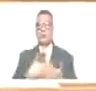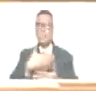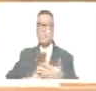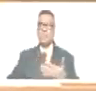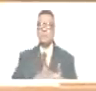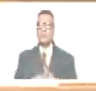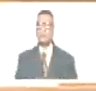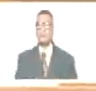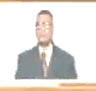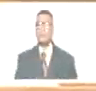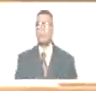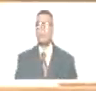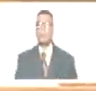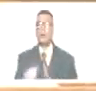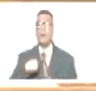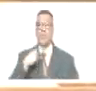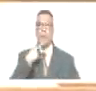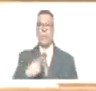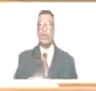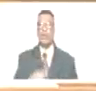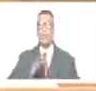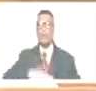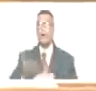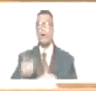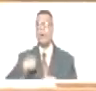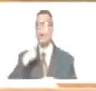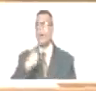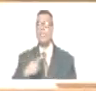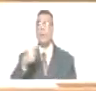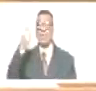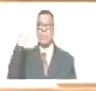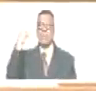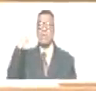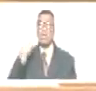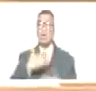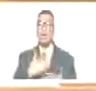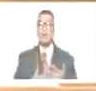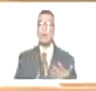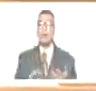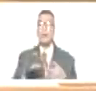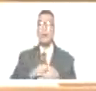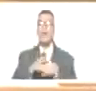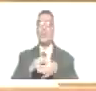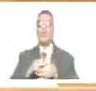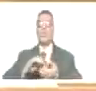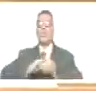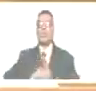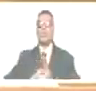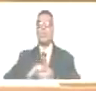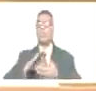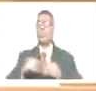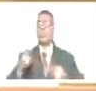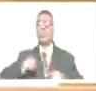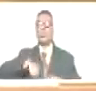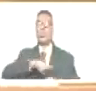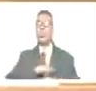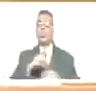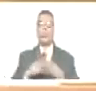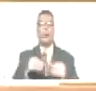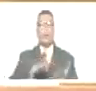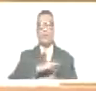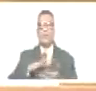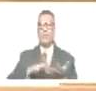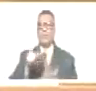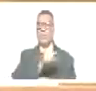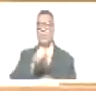Y lo cito porque, como dije antes, esa combinación letal, corrupción e impunidad, nos afecta a todos.